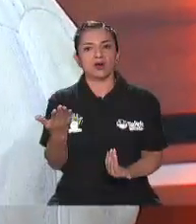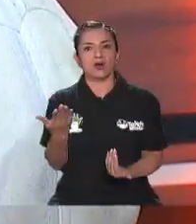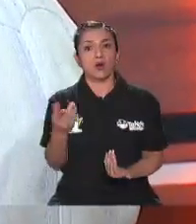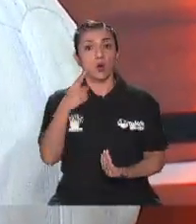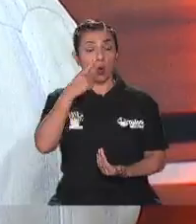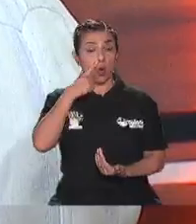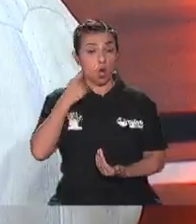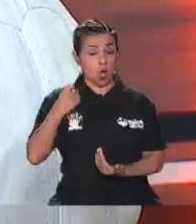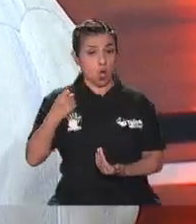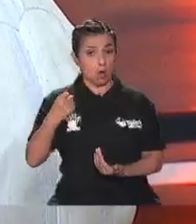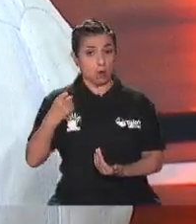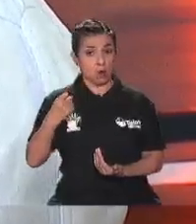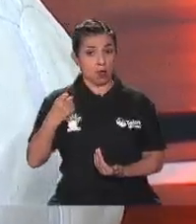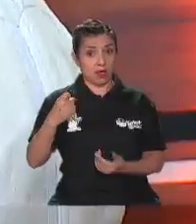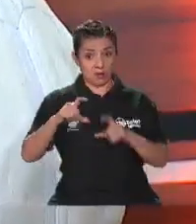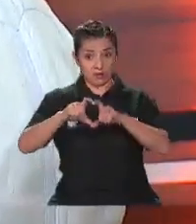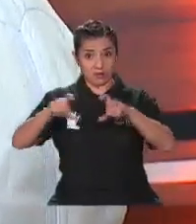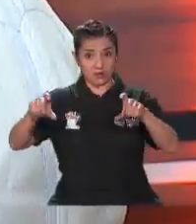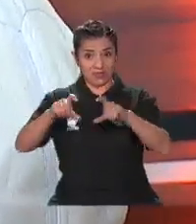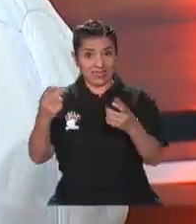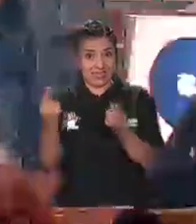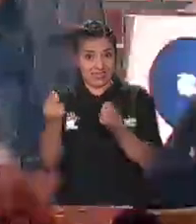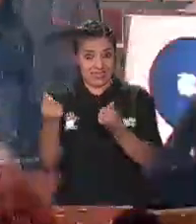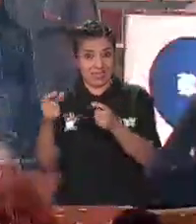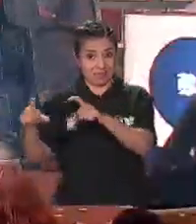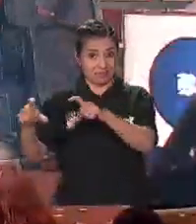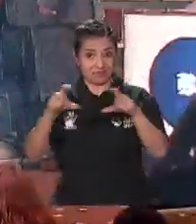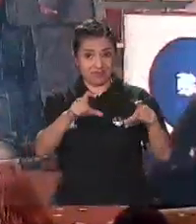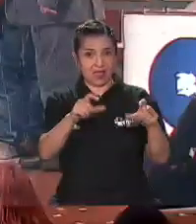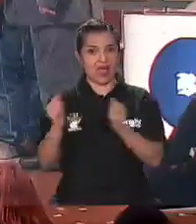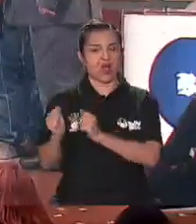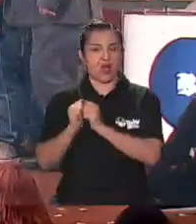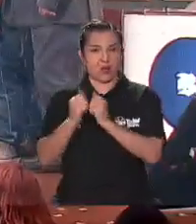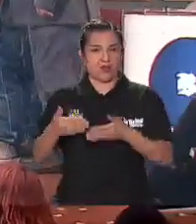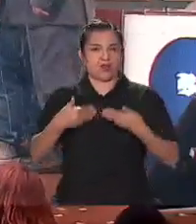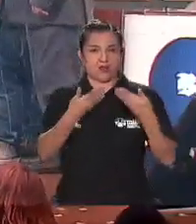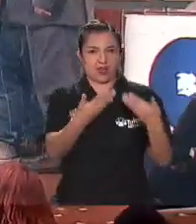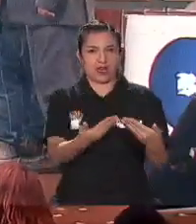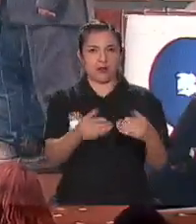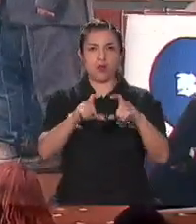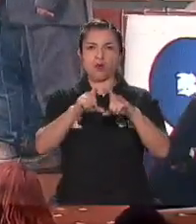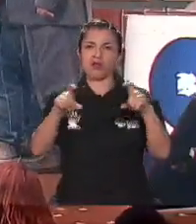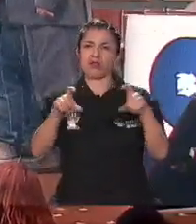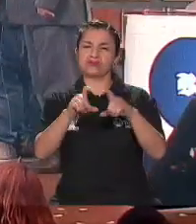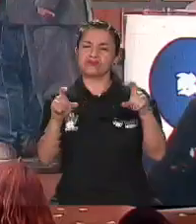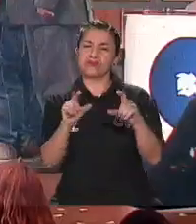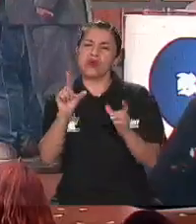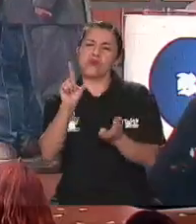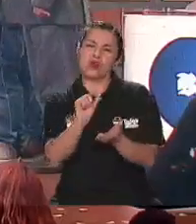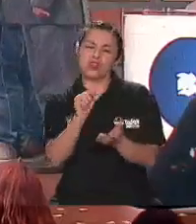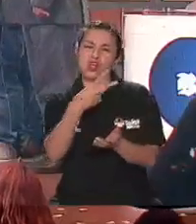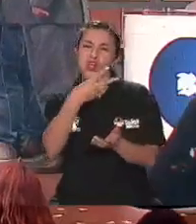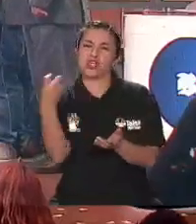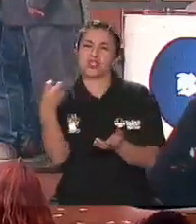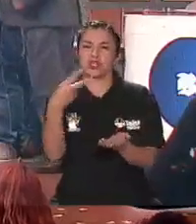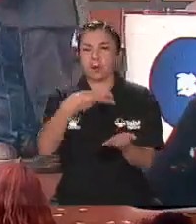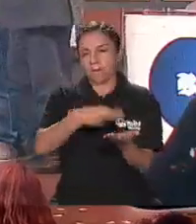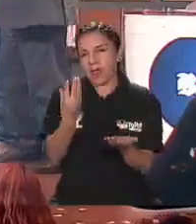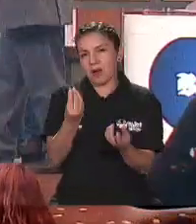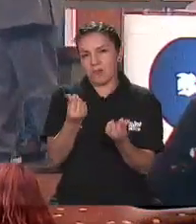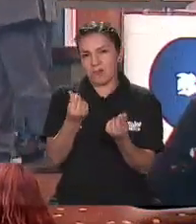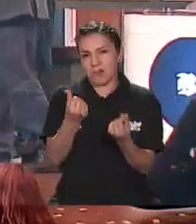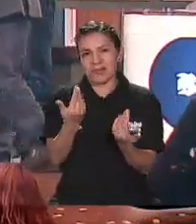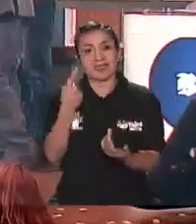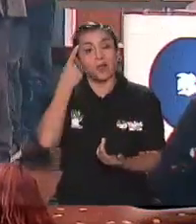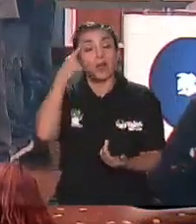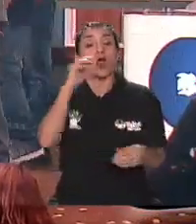entregó un cheque que lo va a entregar por acá a uno de nuestros compañeros. Para entregarlo acá, por una cifra bien, bien sencillita, 200,000 pesos. Bueno, ¿ya? Pero